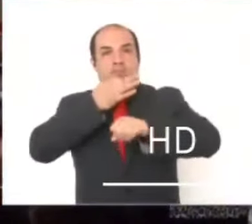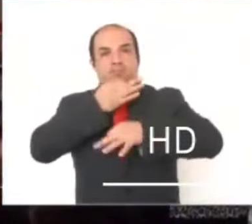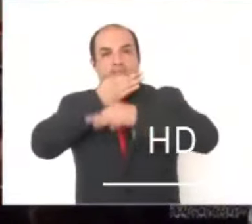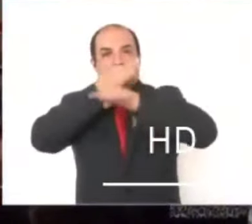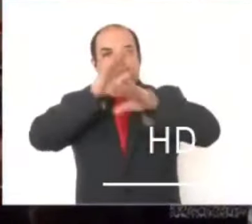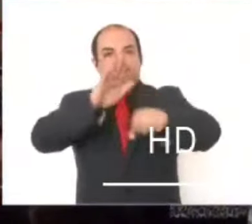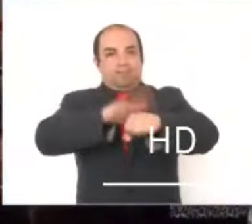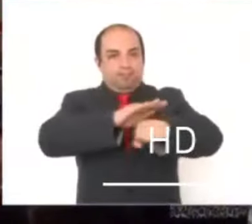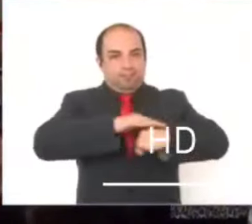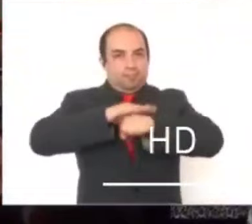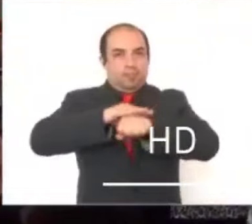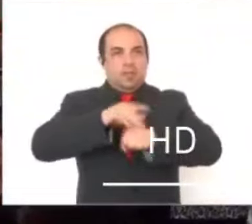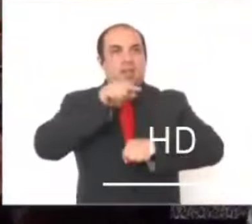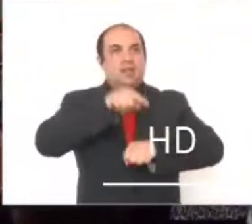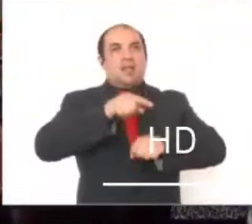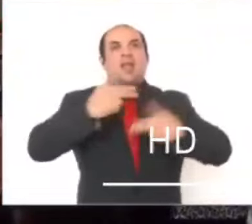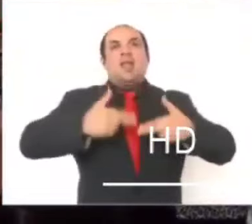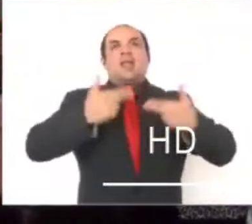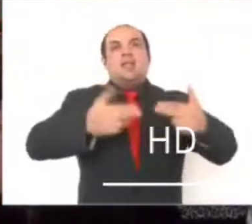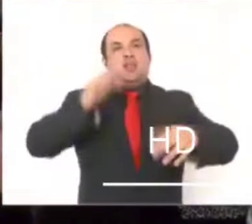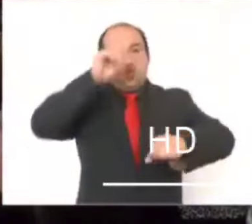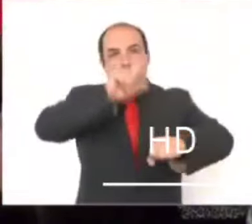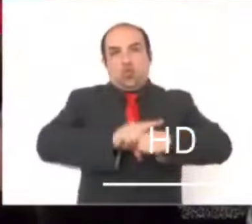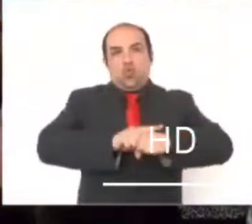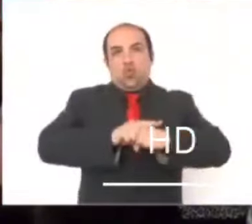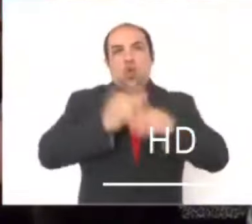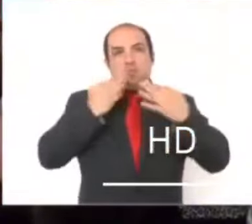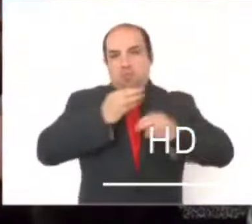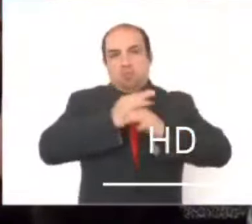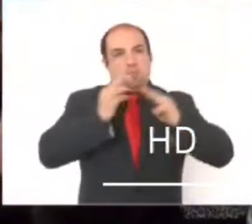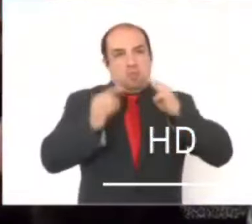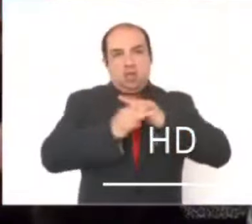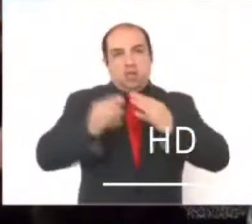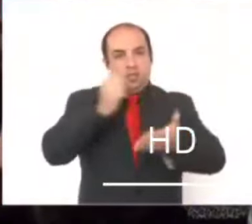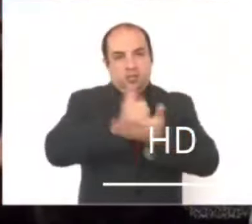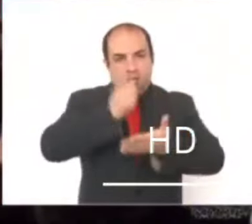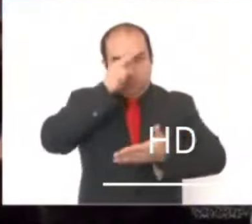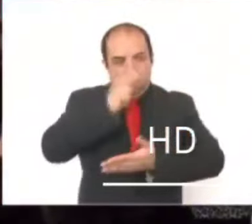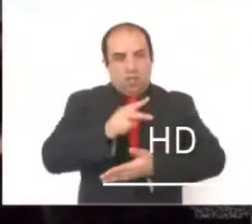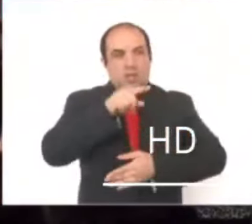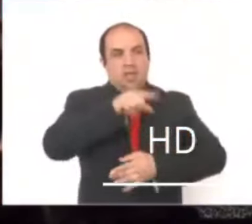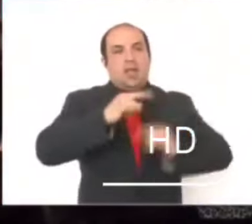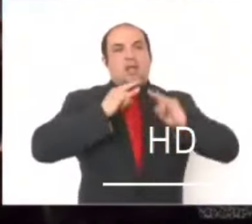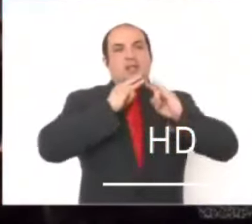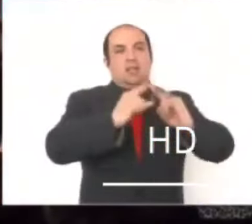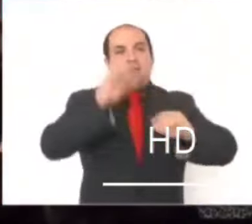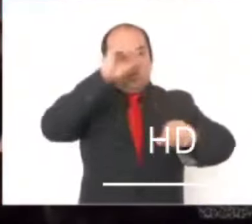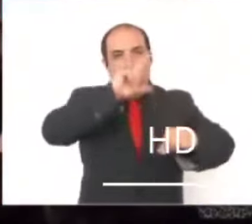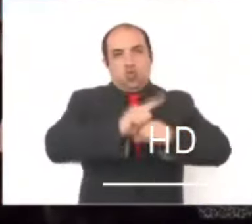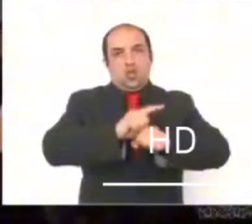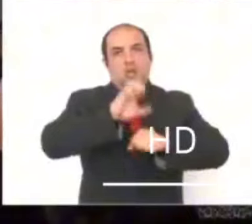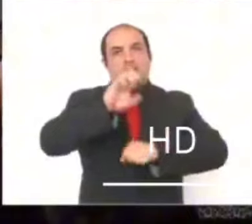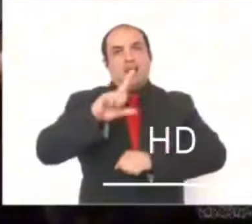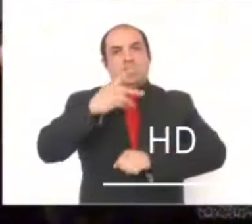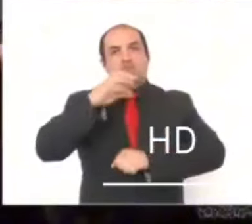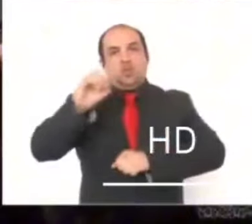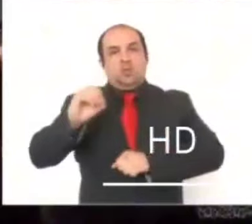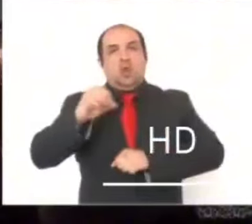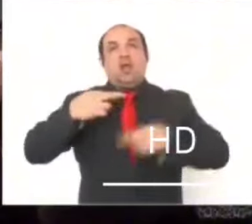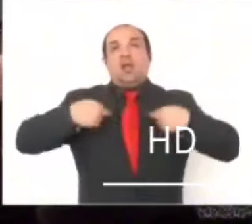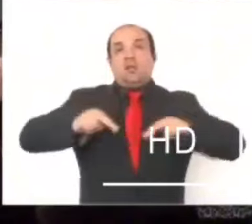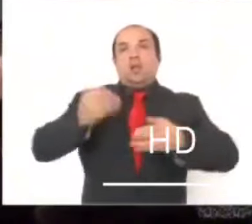Patrimonio Cultural Inmaterial de la Ciudad de México al Tianguis Cultural El Chopo, que en esta ocasión es representado por el presidente